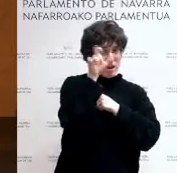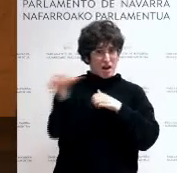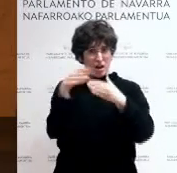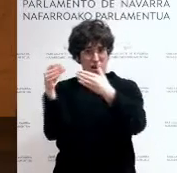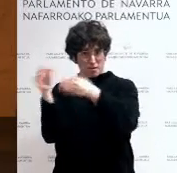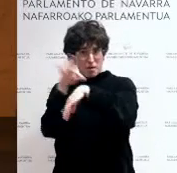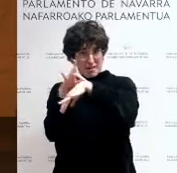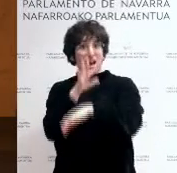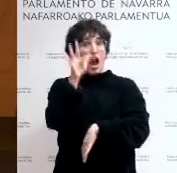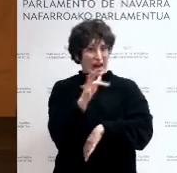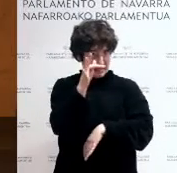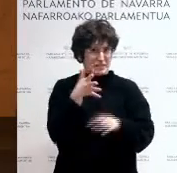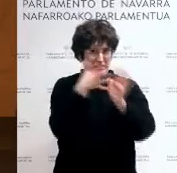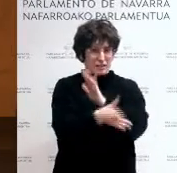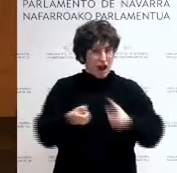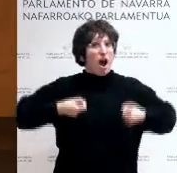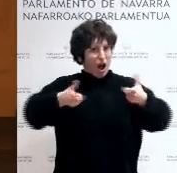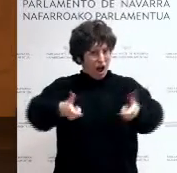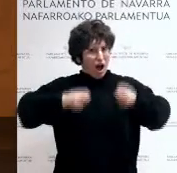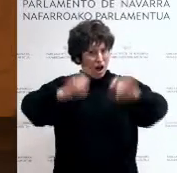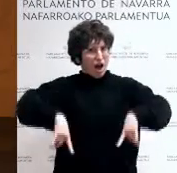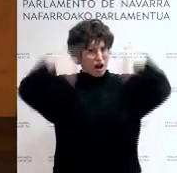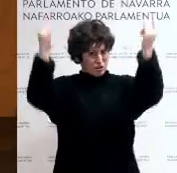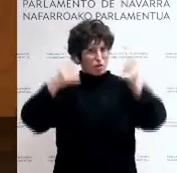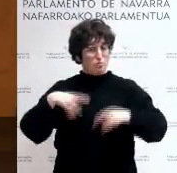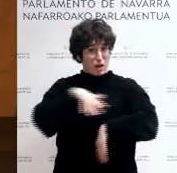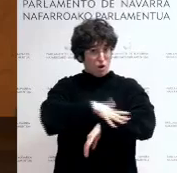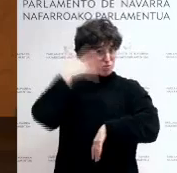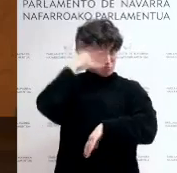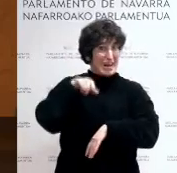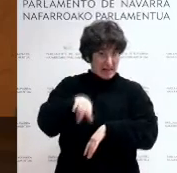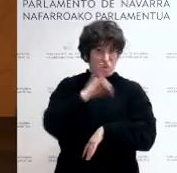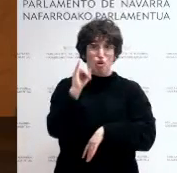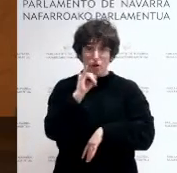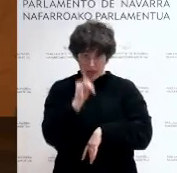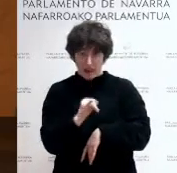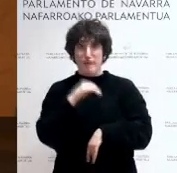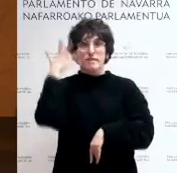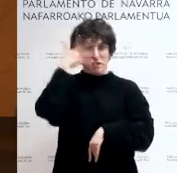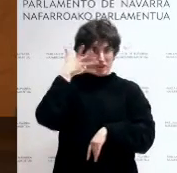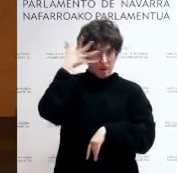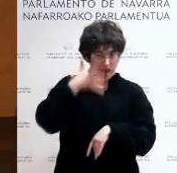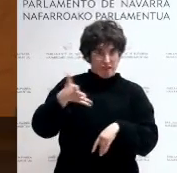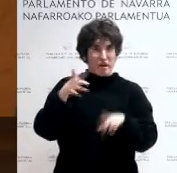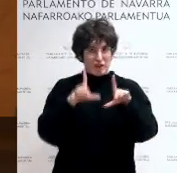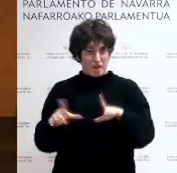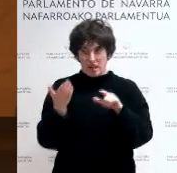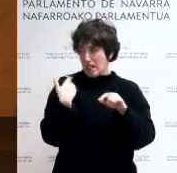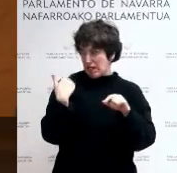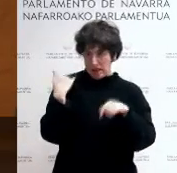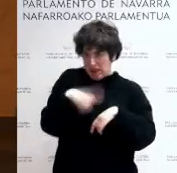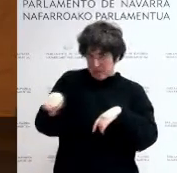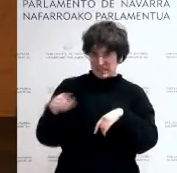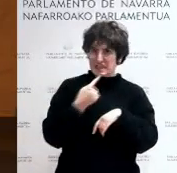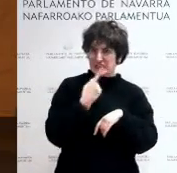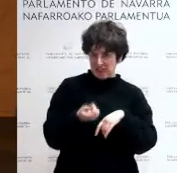asociados para el Servicio Navarro de Salud y una reducción de la calidad sanitaria. Esto decía el jefe de radiología del Hospital Universitario de Navarra hace, insisto, escasos meses. No